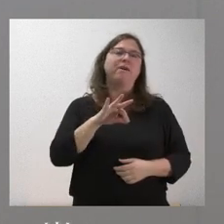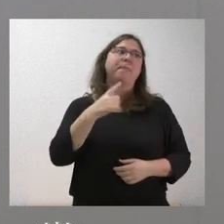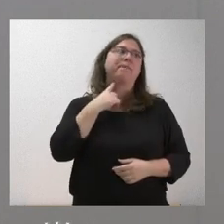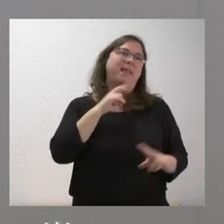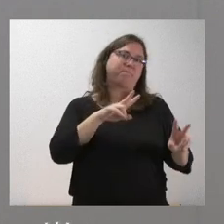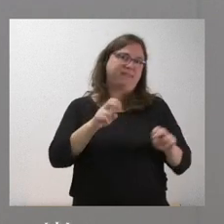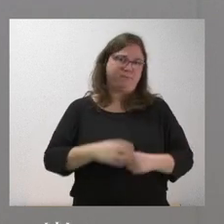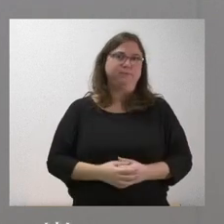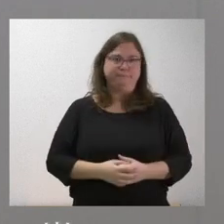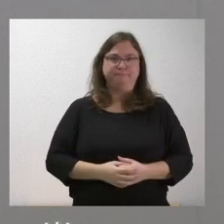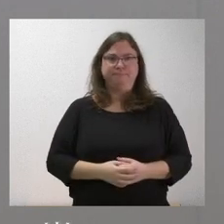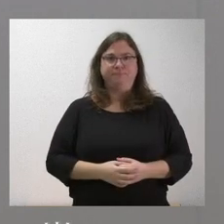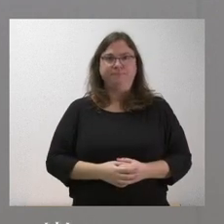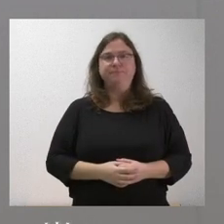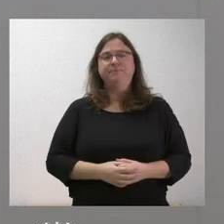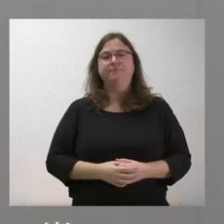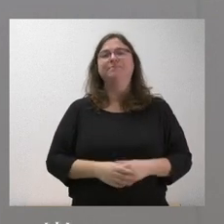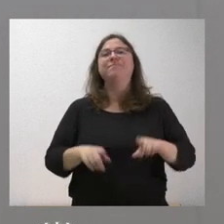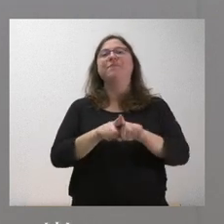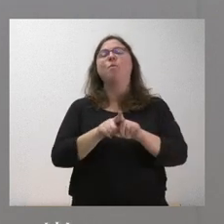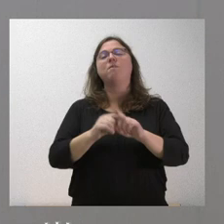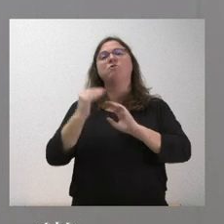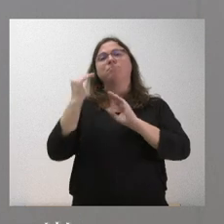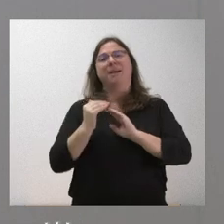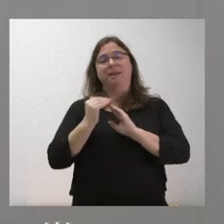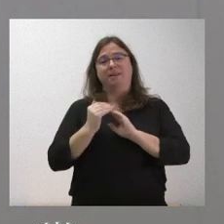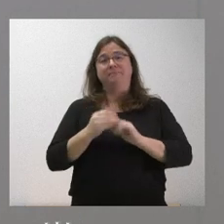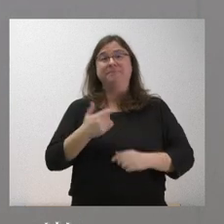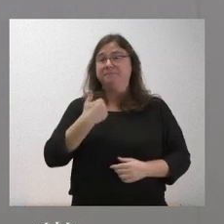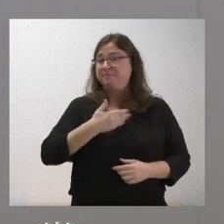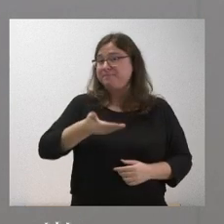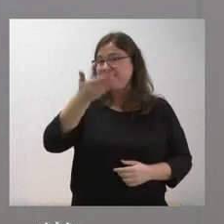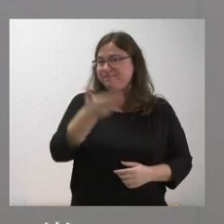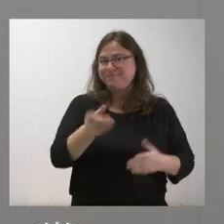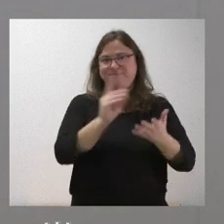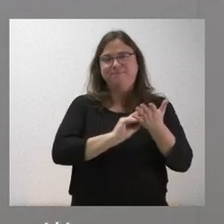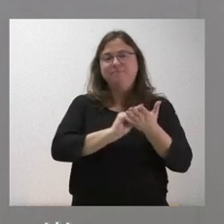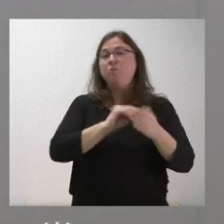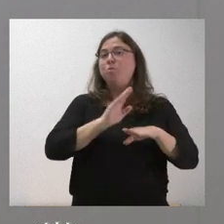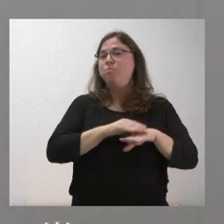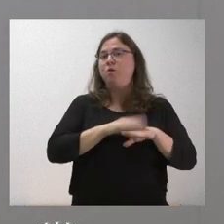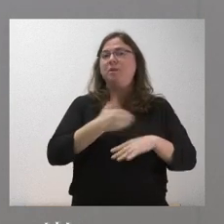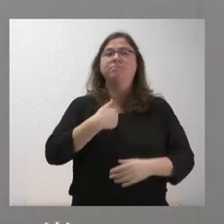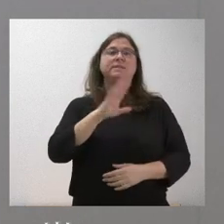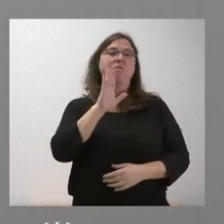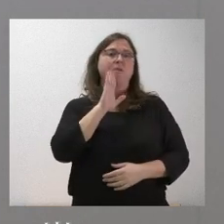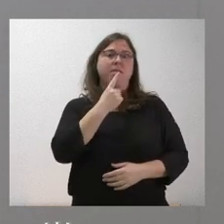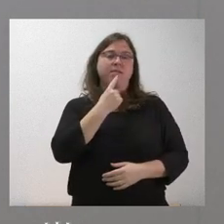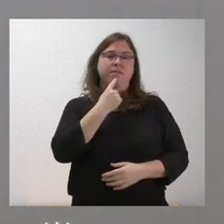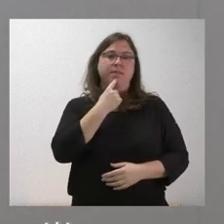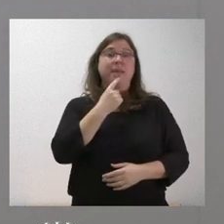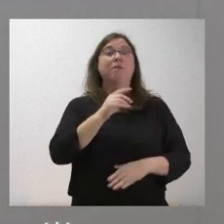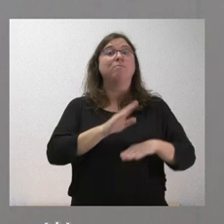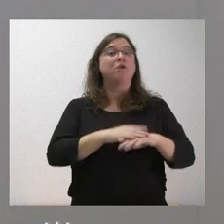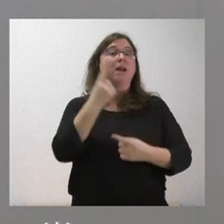inicialmente de recaudación como consecuencia de la bajada de impuestos es muy importante este dato Por qué y lo decía an de su compañera porque Hay